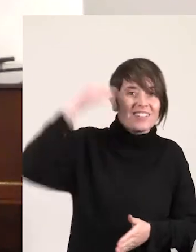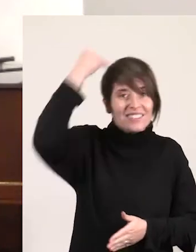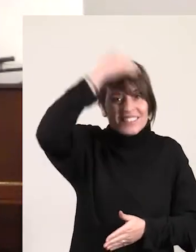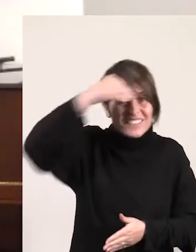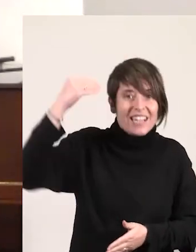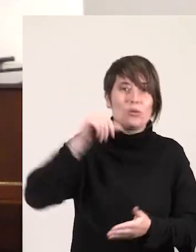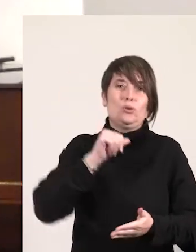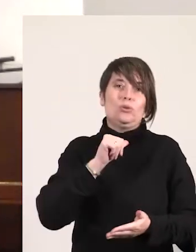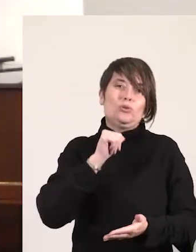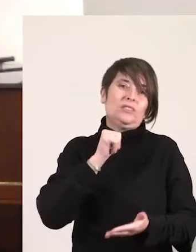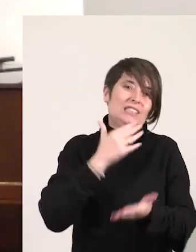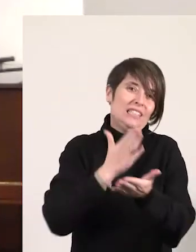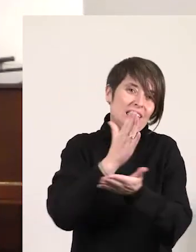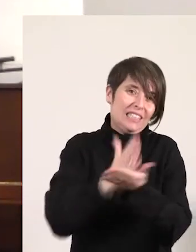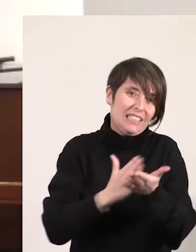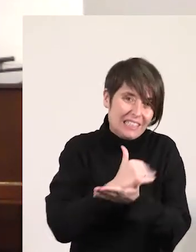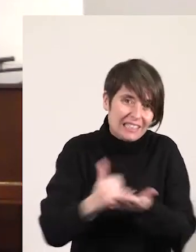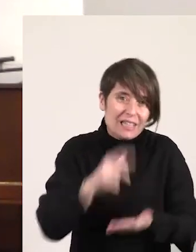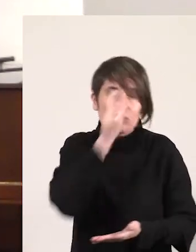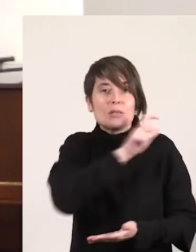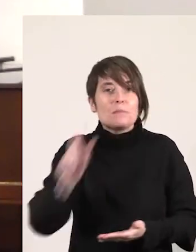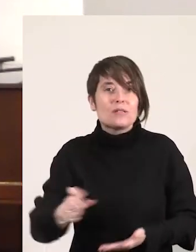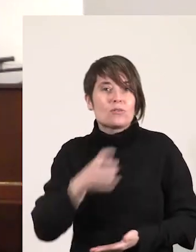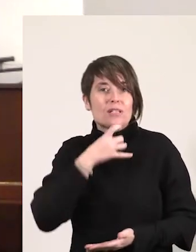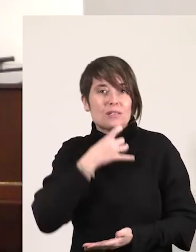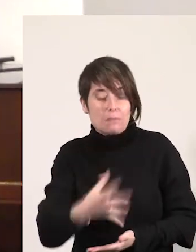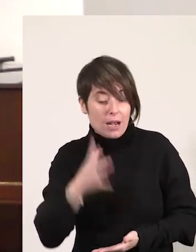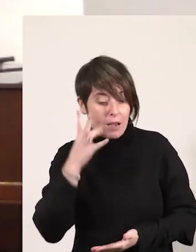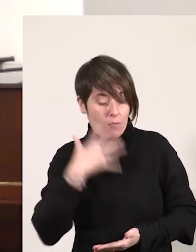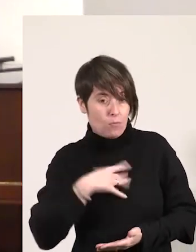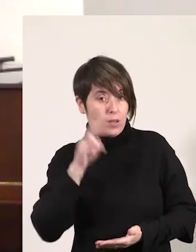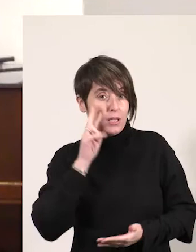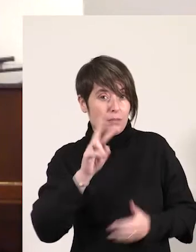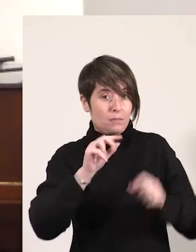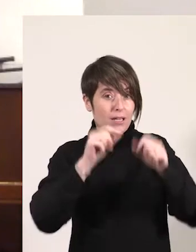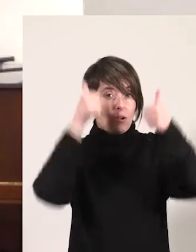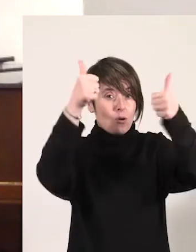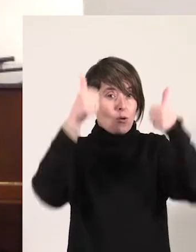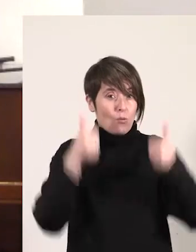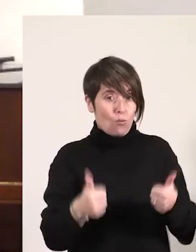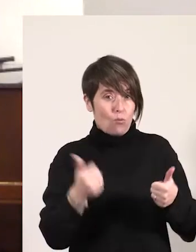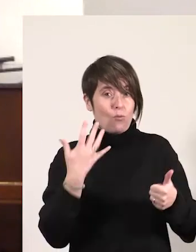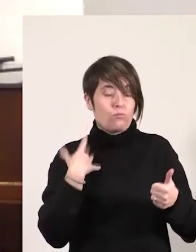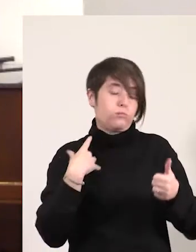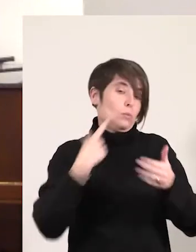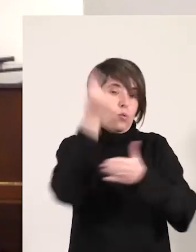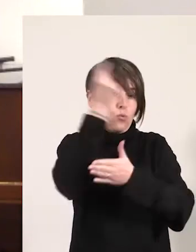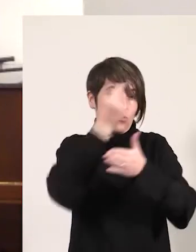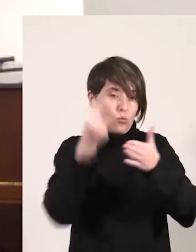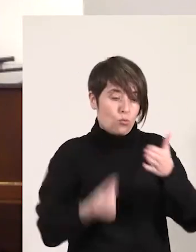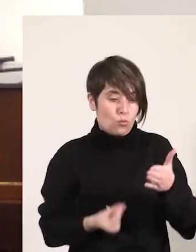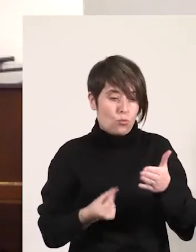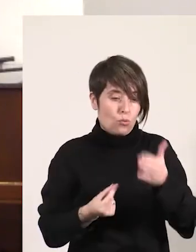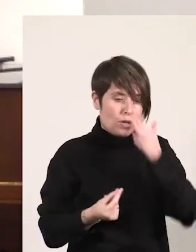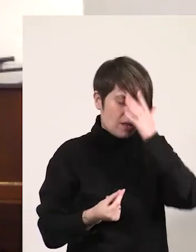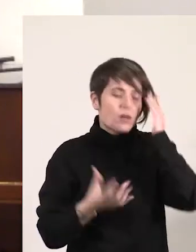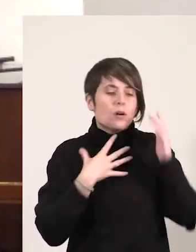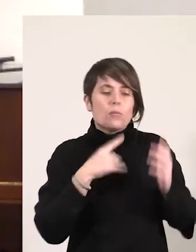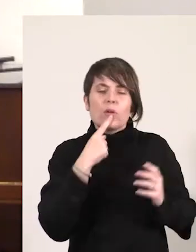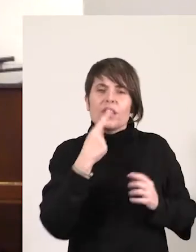estaban amasí árabes, negros, gitanos y personas blancas, ¿no? Se puede ver en un cuadro de Domingo, se llama Carro del